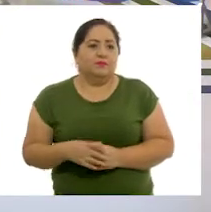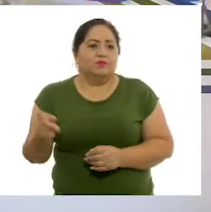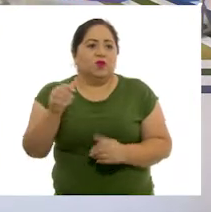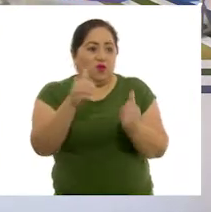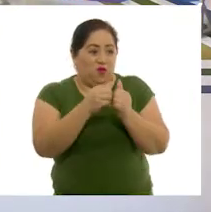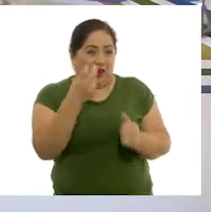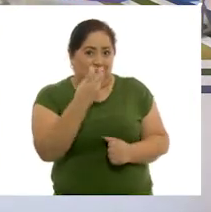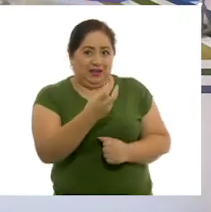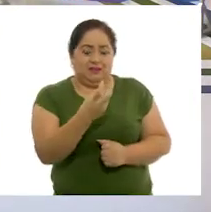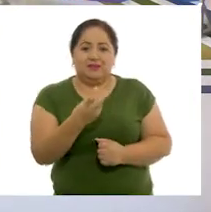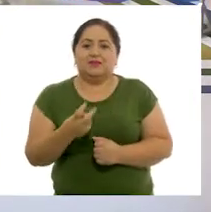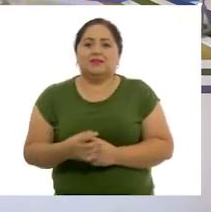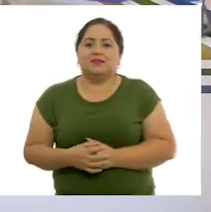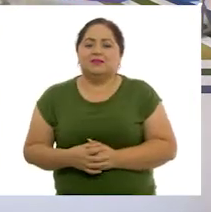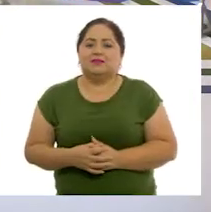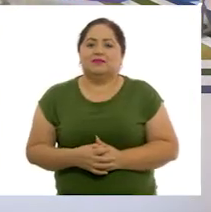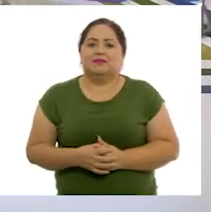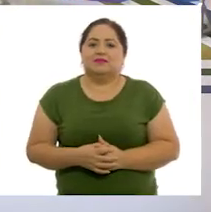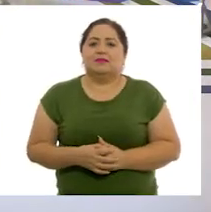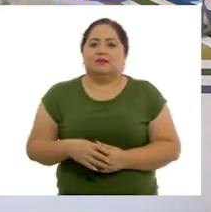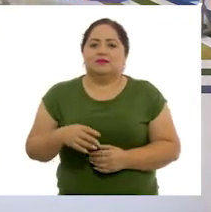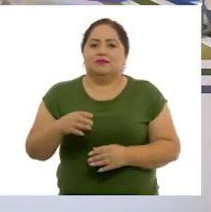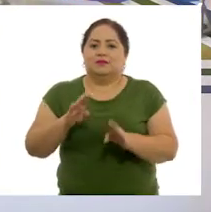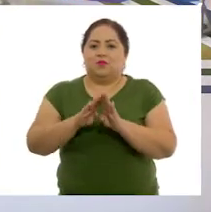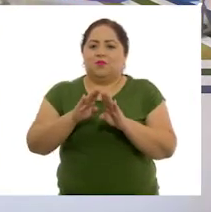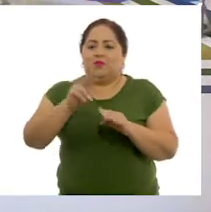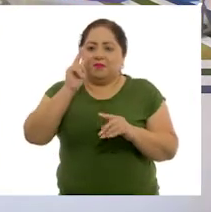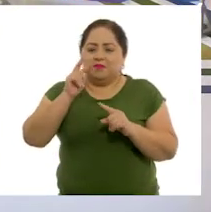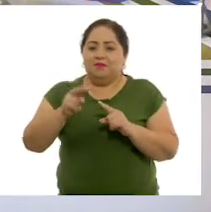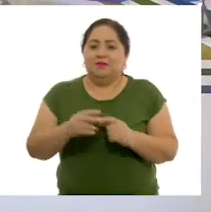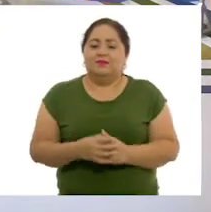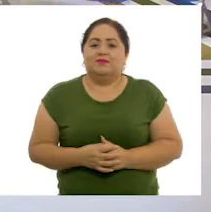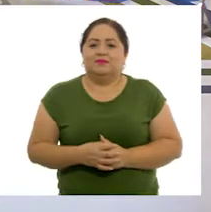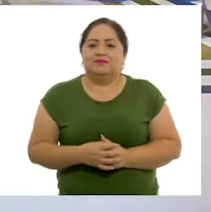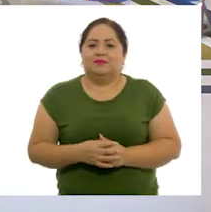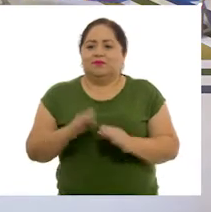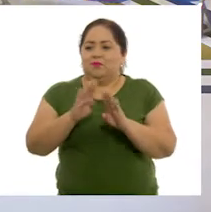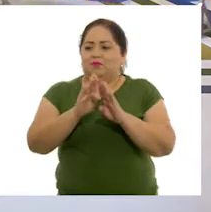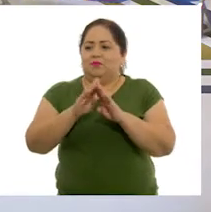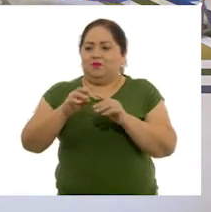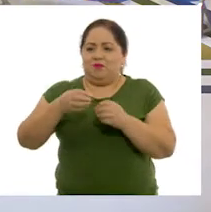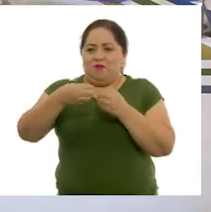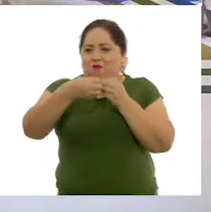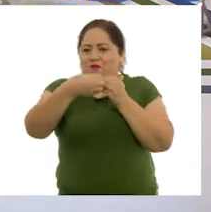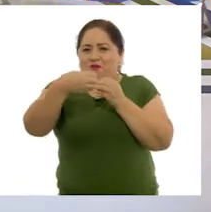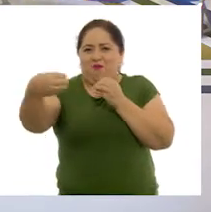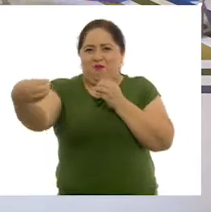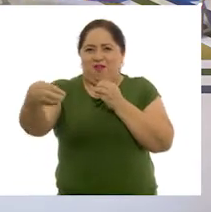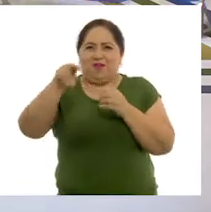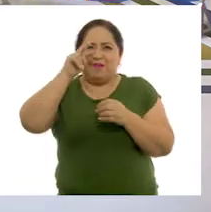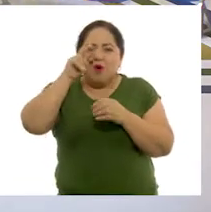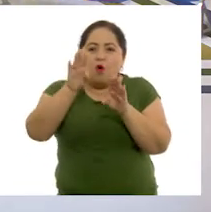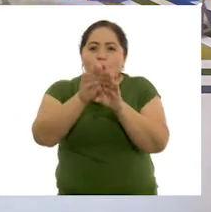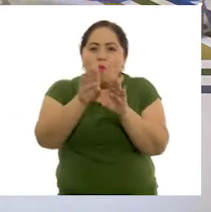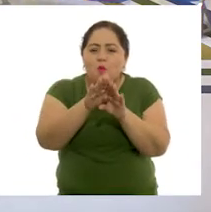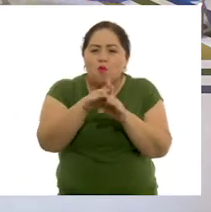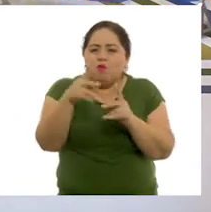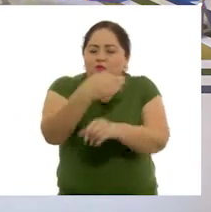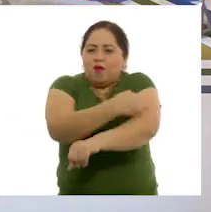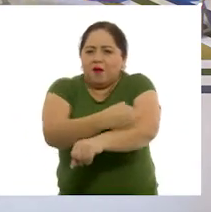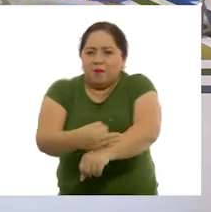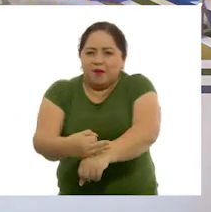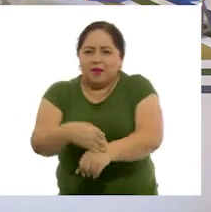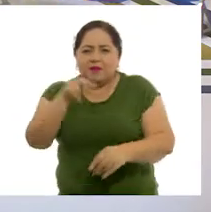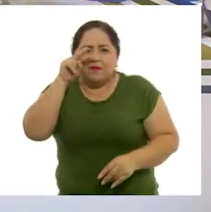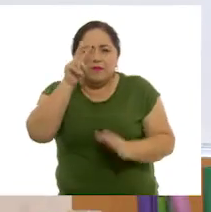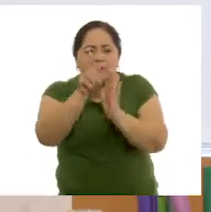armar una secuencia. Y jugando ahorita precisamente con las descripciones de cómo camina cada miembro de nuestra familia, me recordó